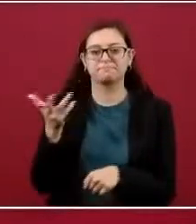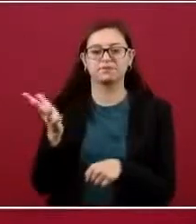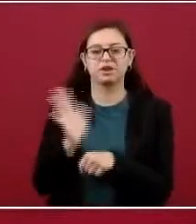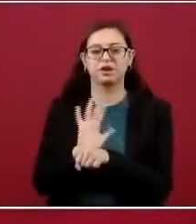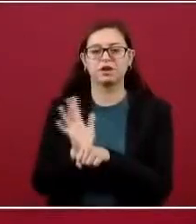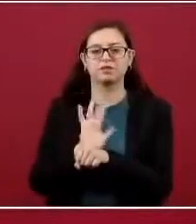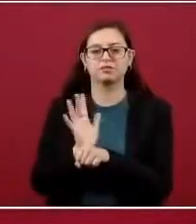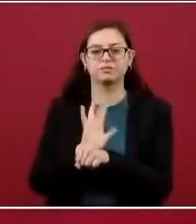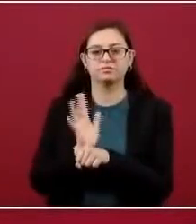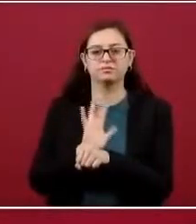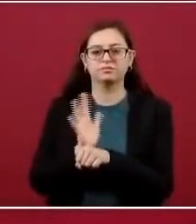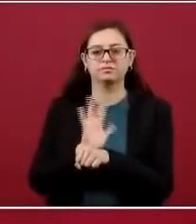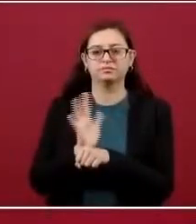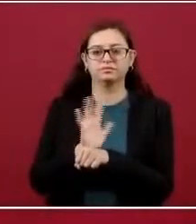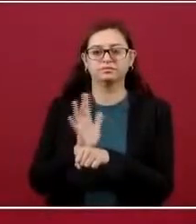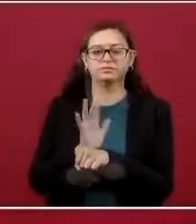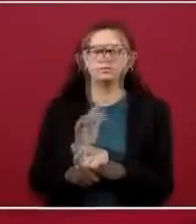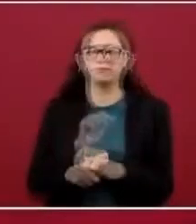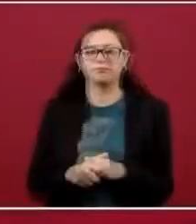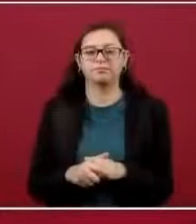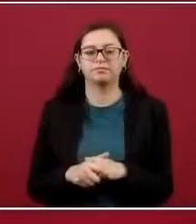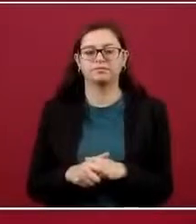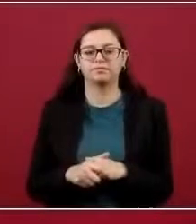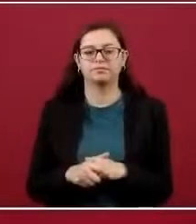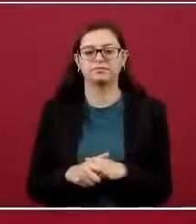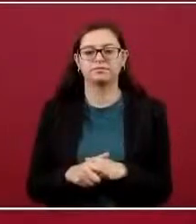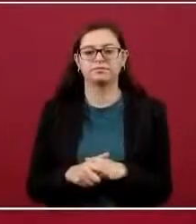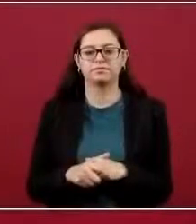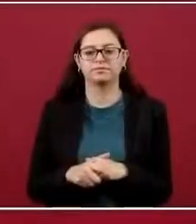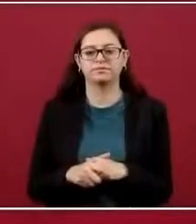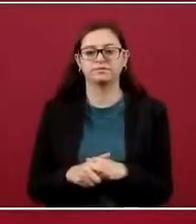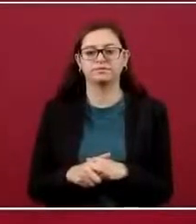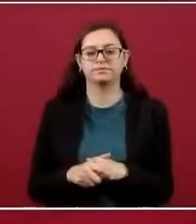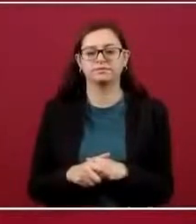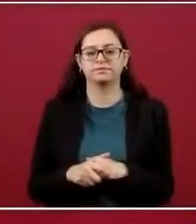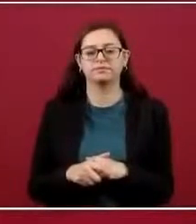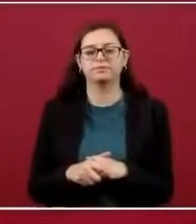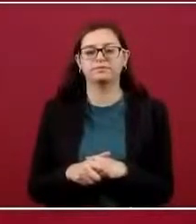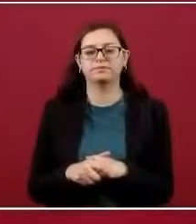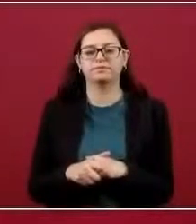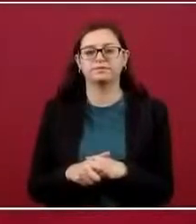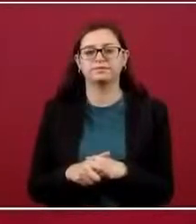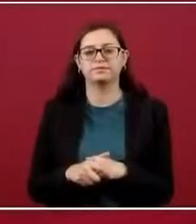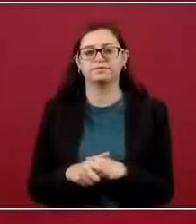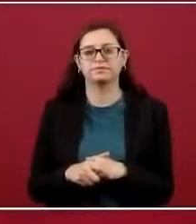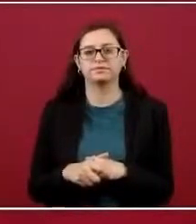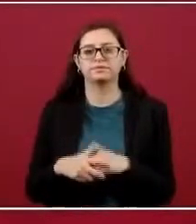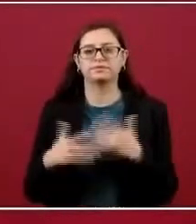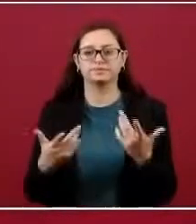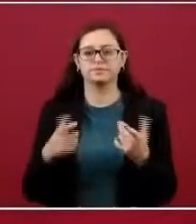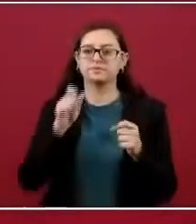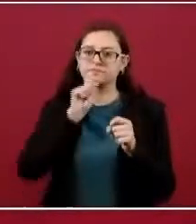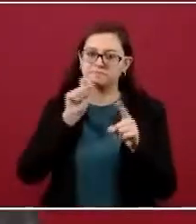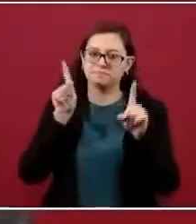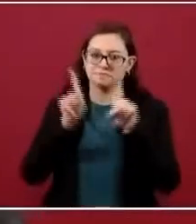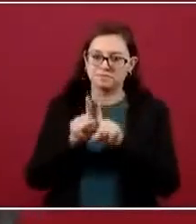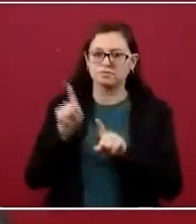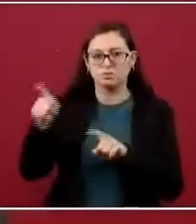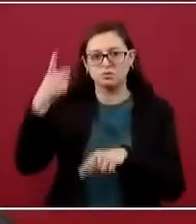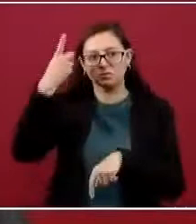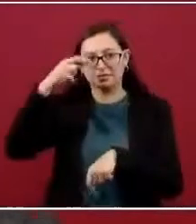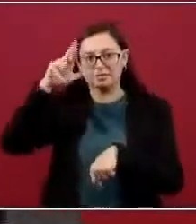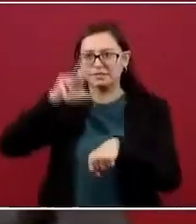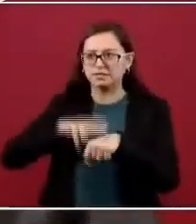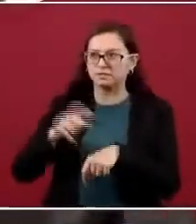película de habla no inglesa. Lo felicitamos también por su Óscar como mejor